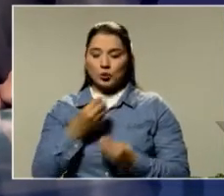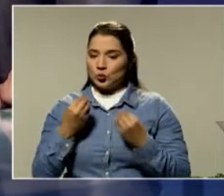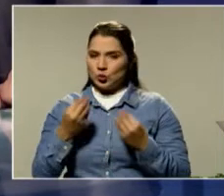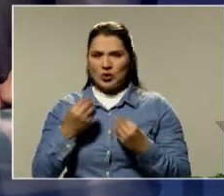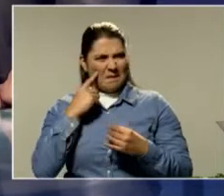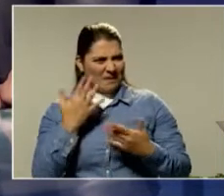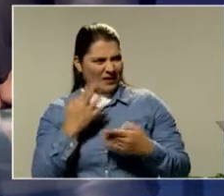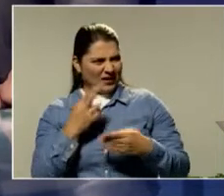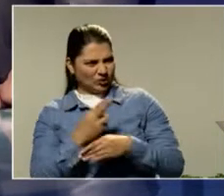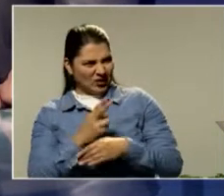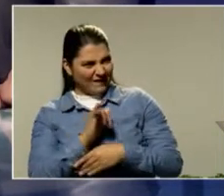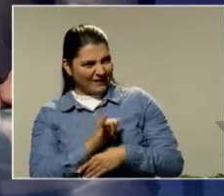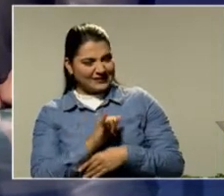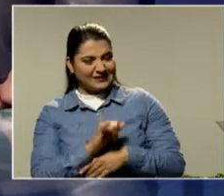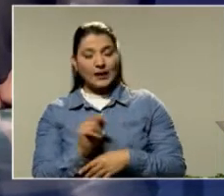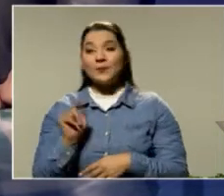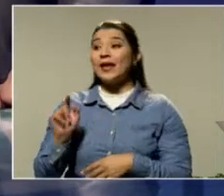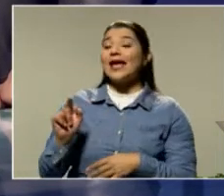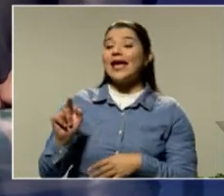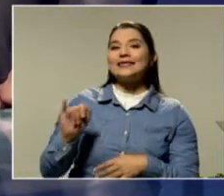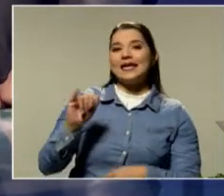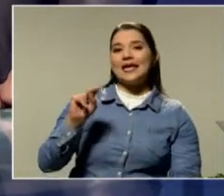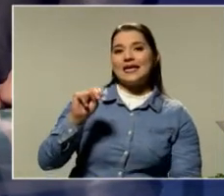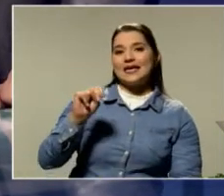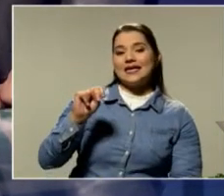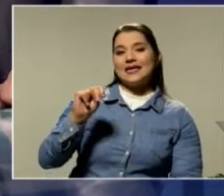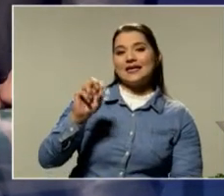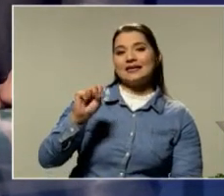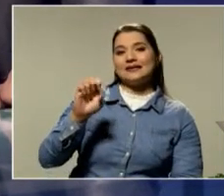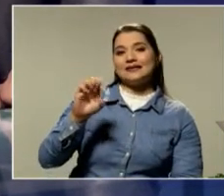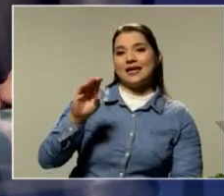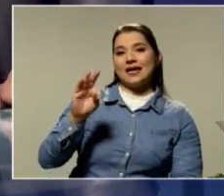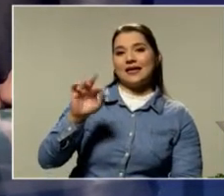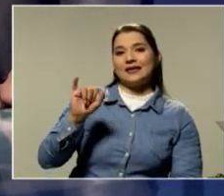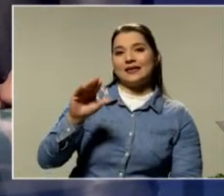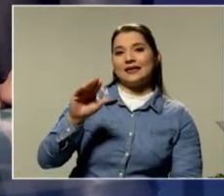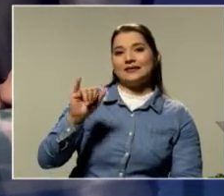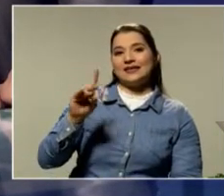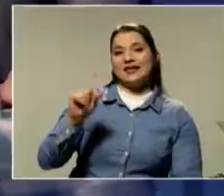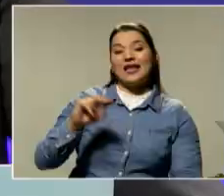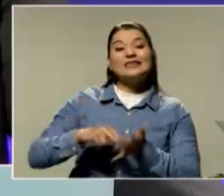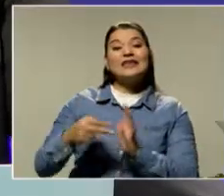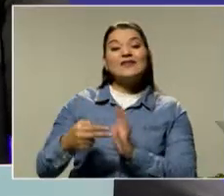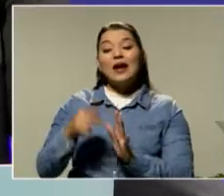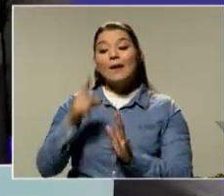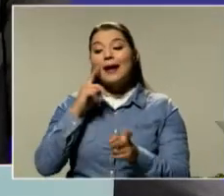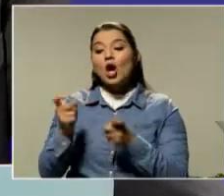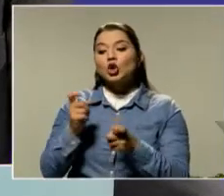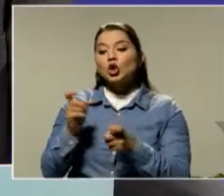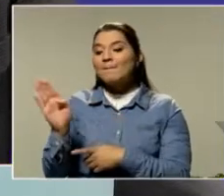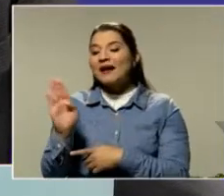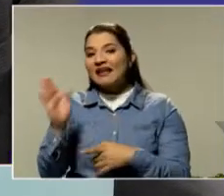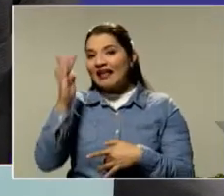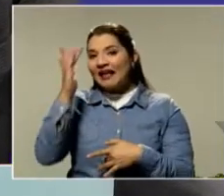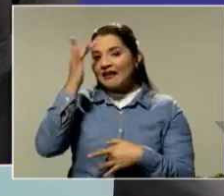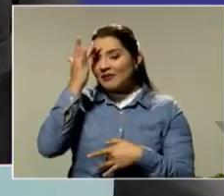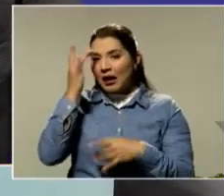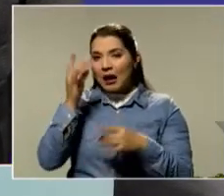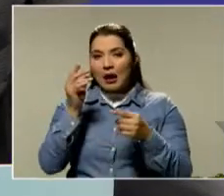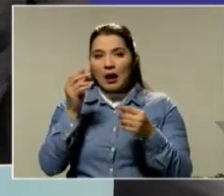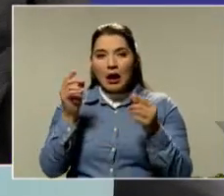utilizaba? Es un insecticida y nematicida para control de plagas que están en el suelo, pero también tiene un efecto lo que se